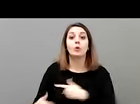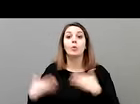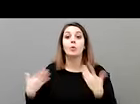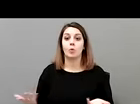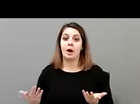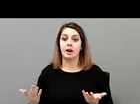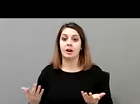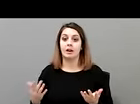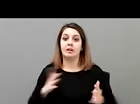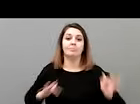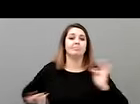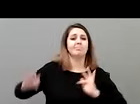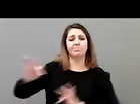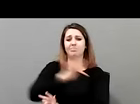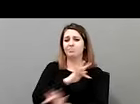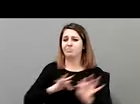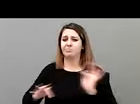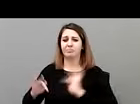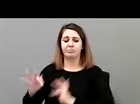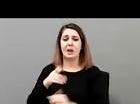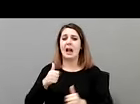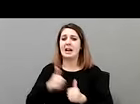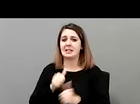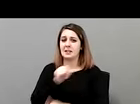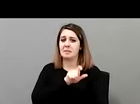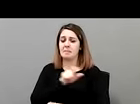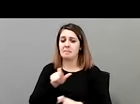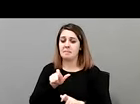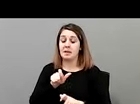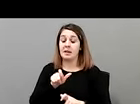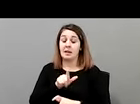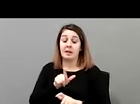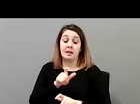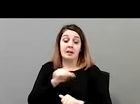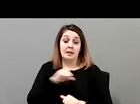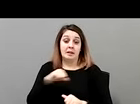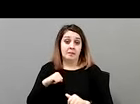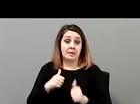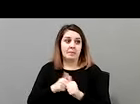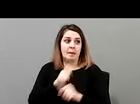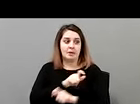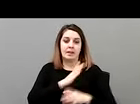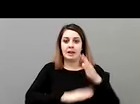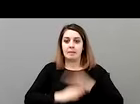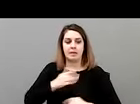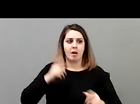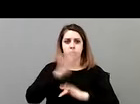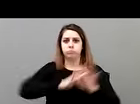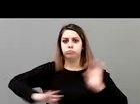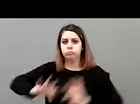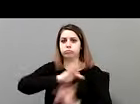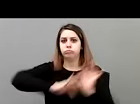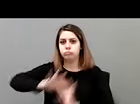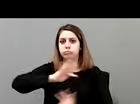Una rotación enorme de asistentes personales para las propias personas con discapacidad. De tal manera que a la hora de regular la